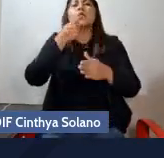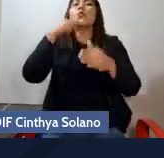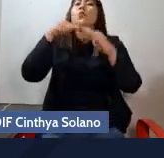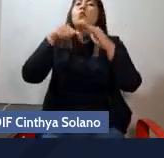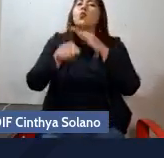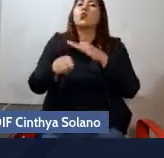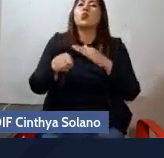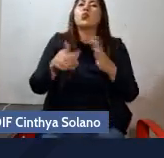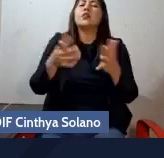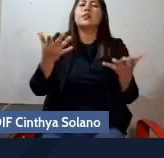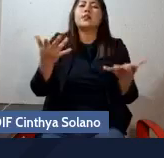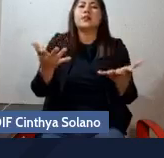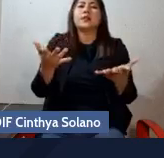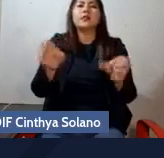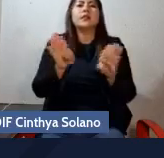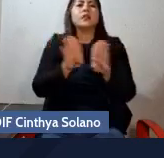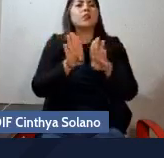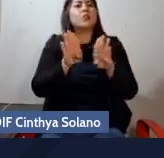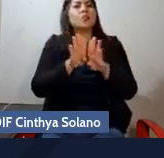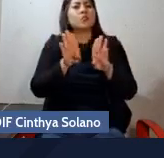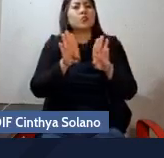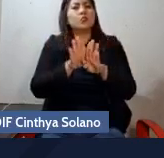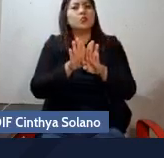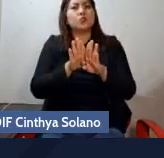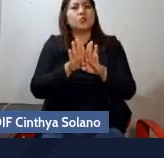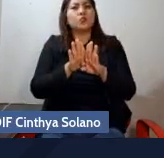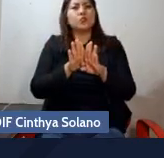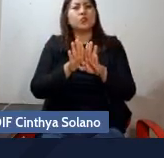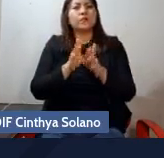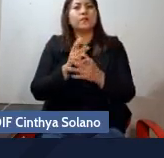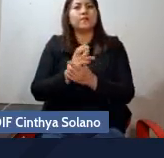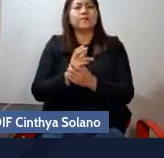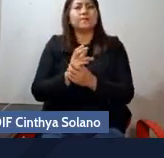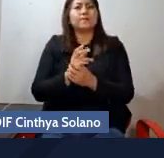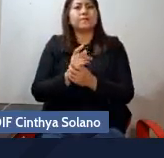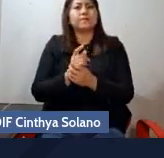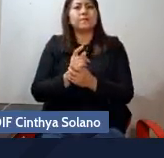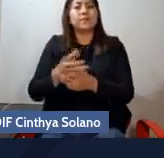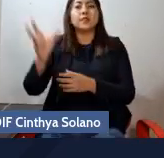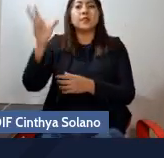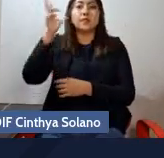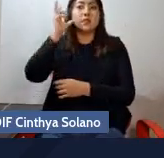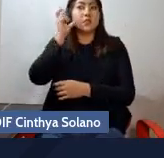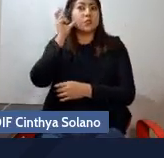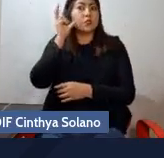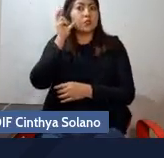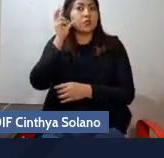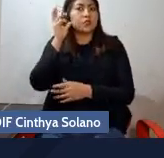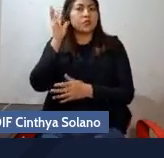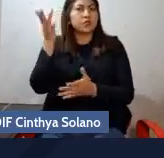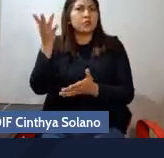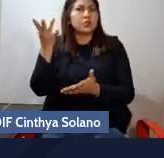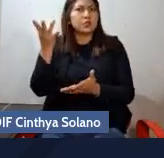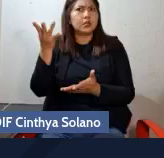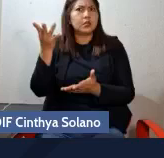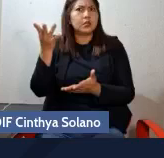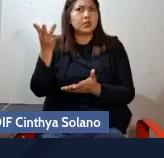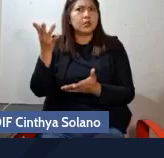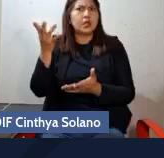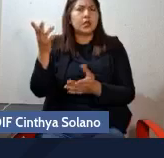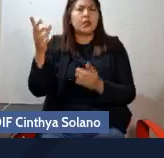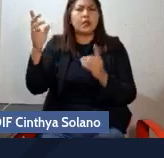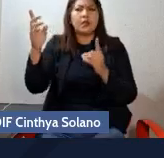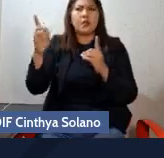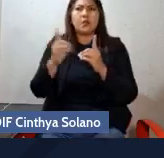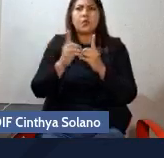autoridades. Si al momento de escuchar a la persona sabemos que no es un delito electoral, no